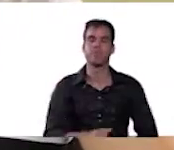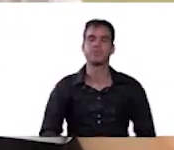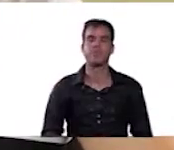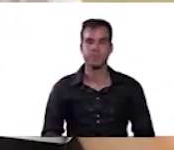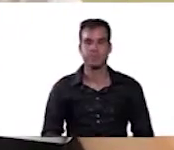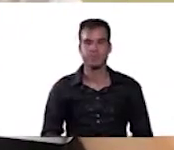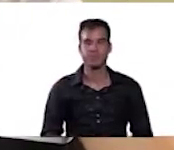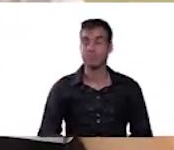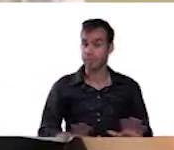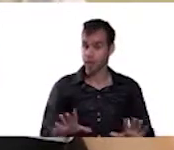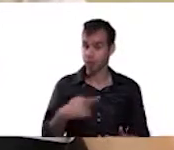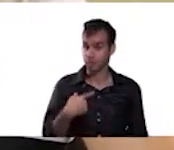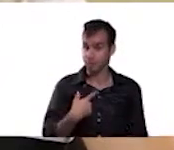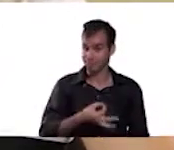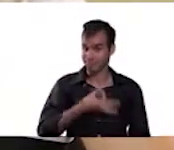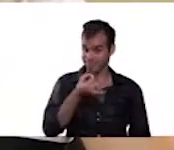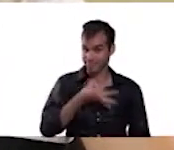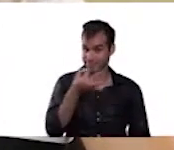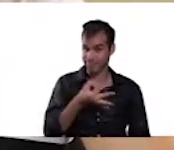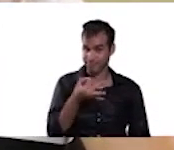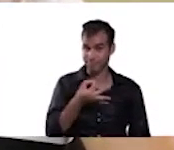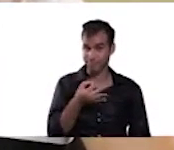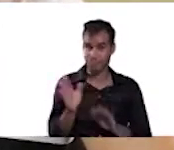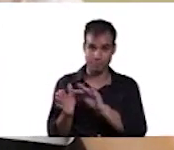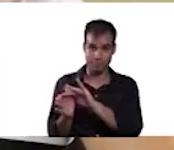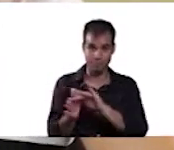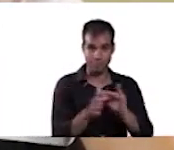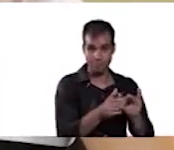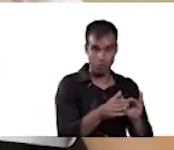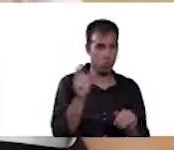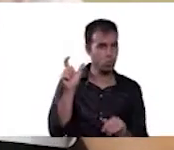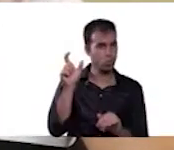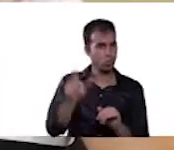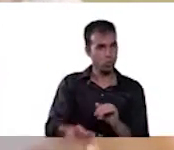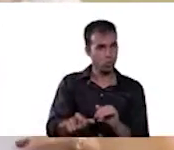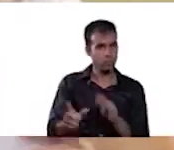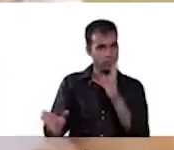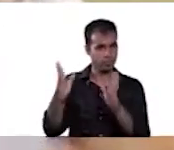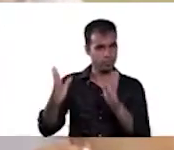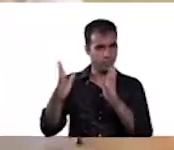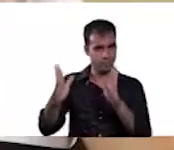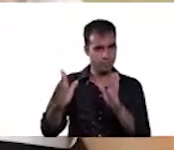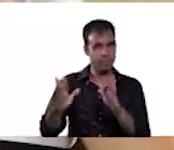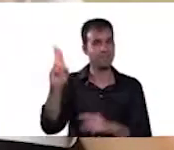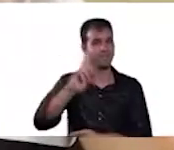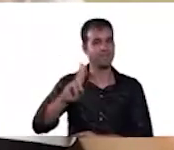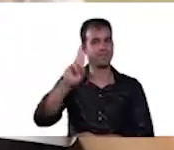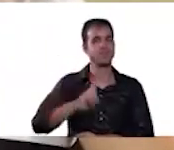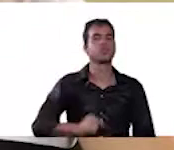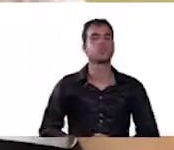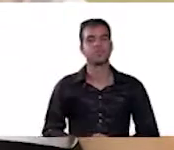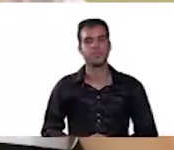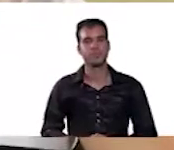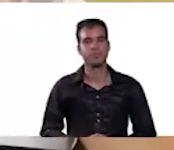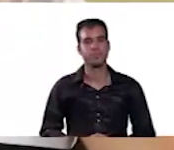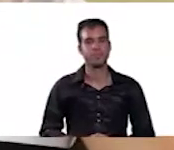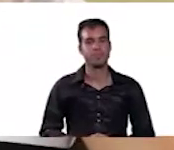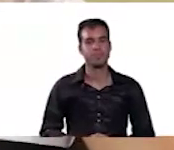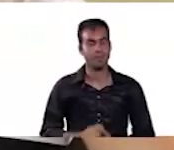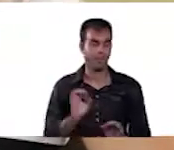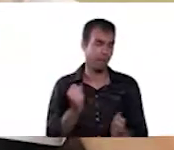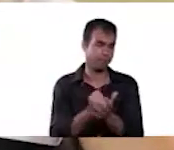esta aclaración, vamos a pasar al último semestre de facultad, que es con el que se